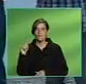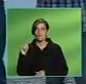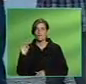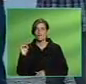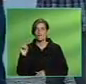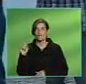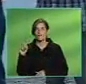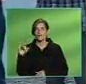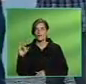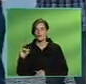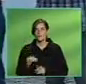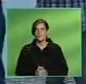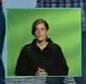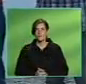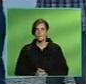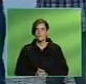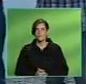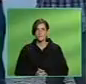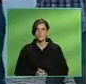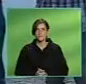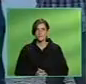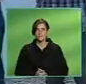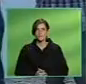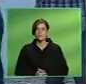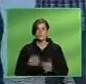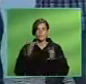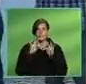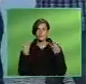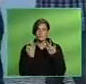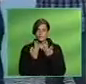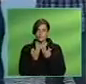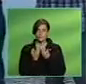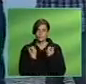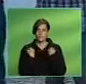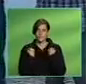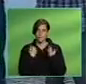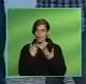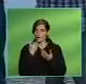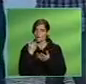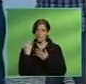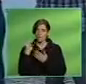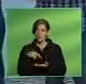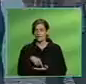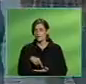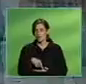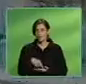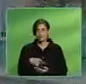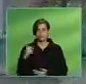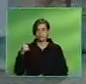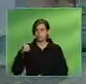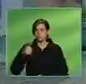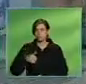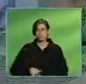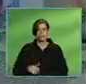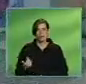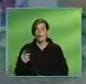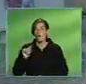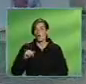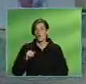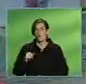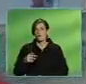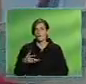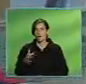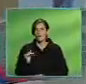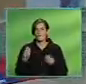Márquez. Esta familia vivía en condición de alquilada por muchos años y hoy pues recibe